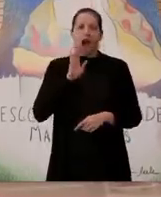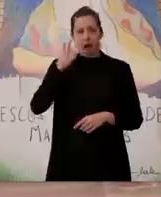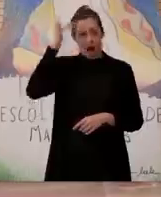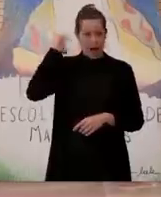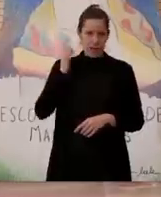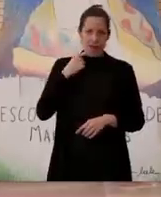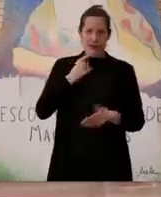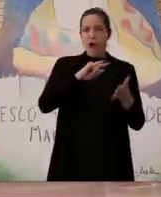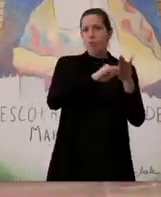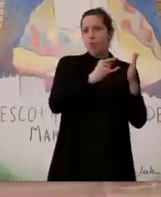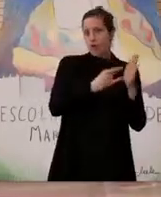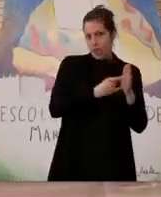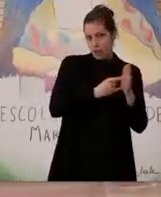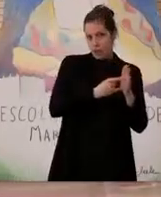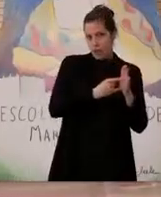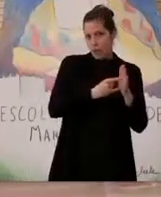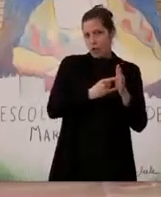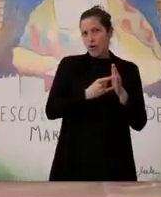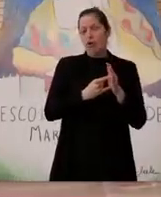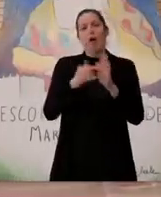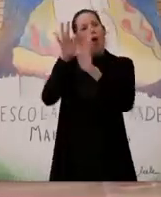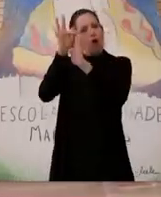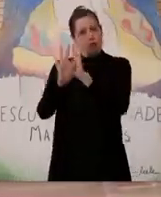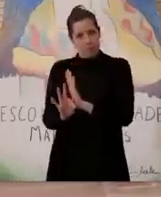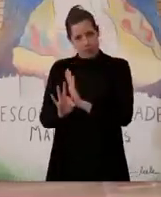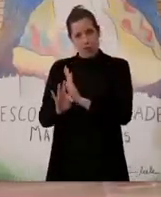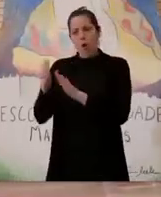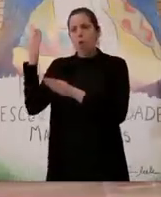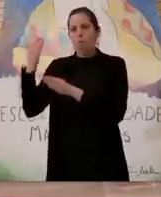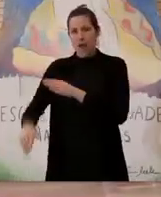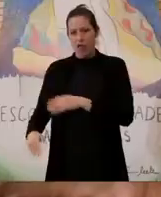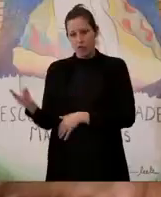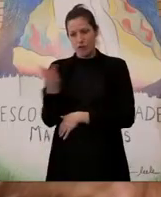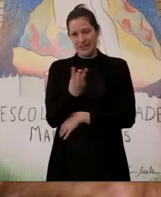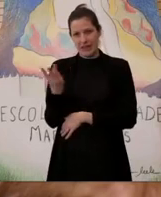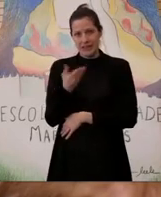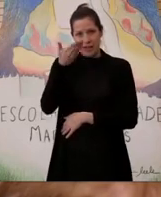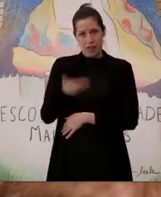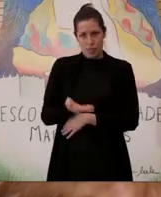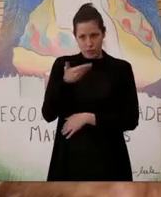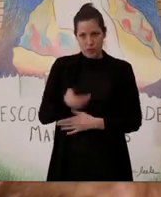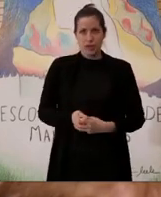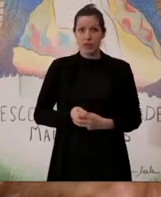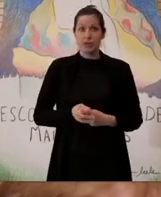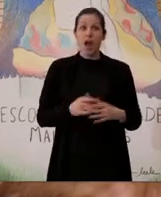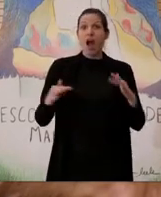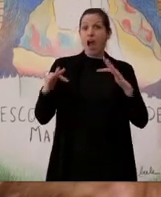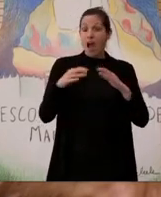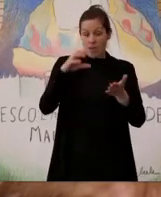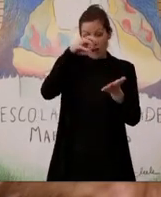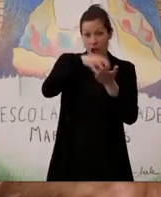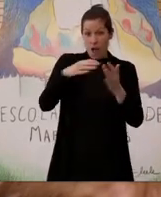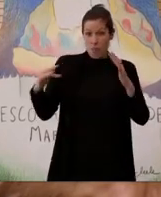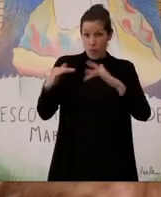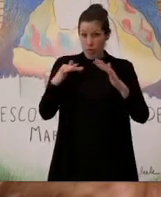forzamiento y brazos este estrés porque para un campo de fútbol siempre hay orzamiento y brazos pero si tú fallas de políticas de igualdad de que